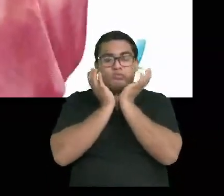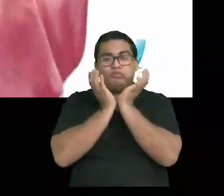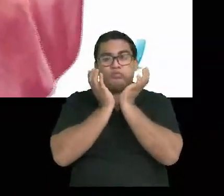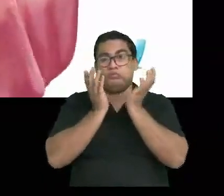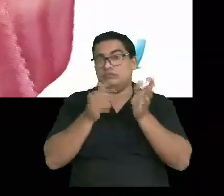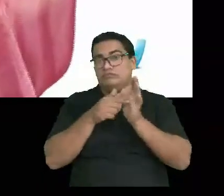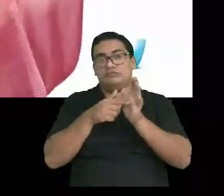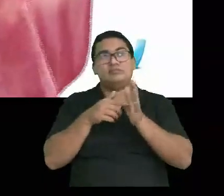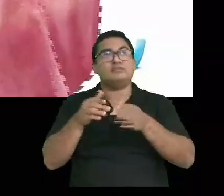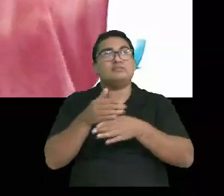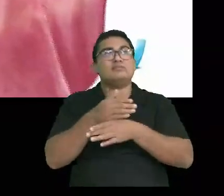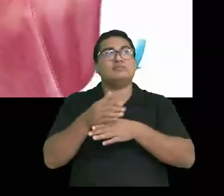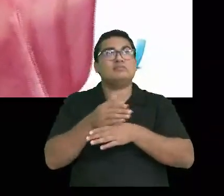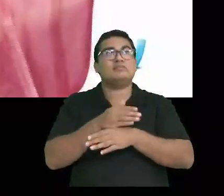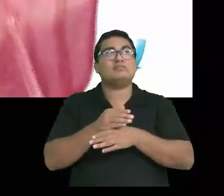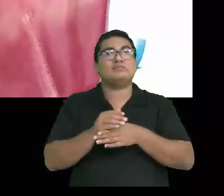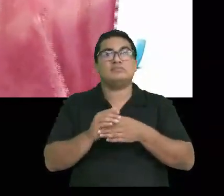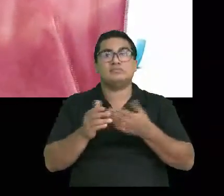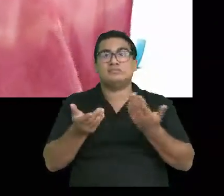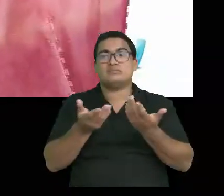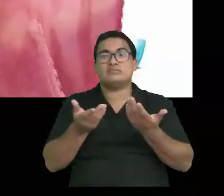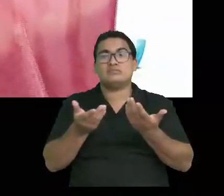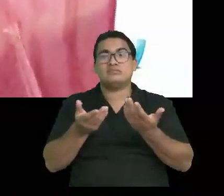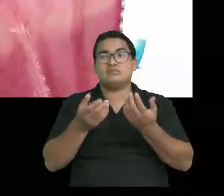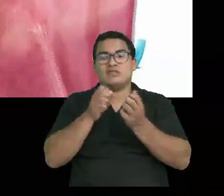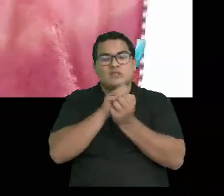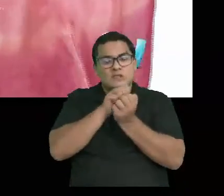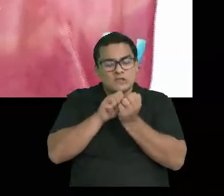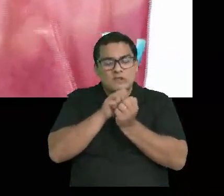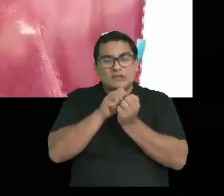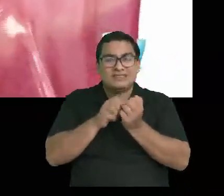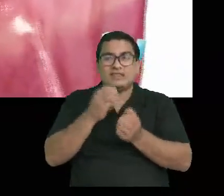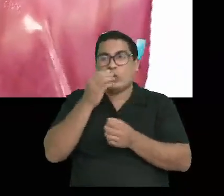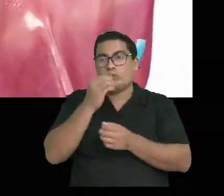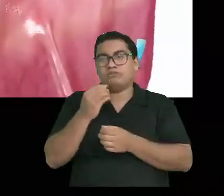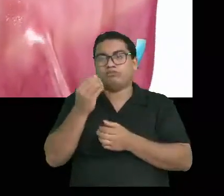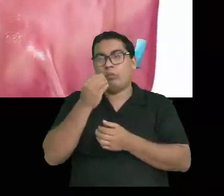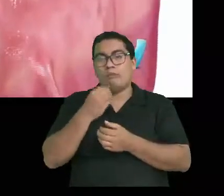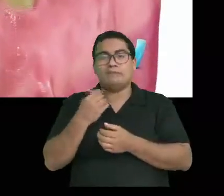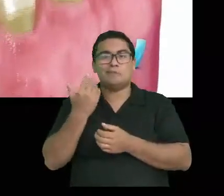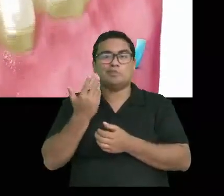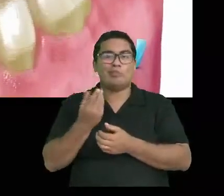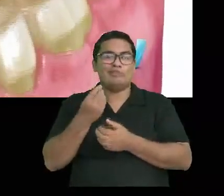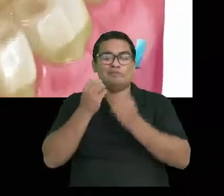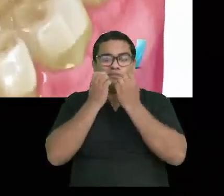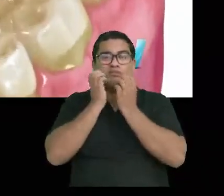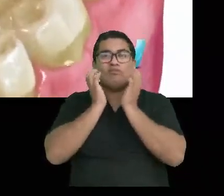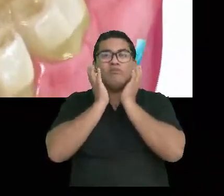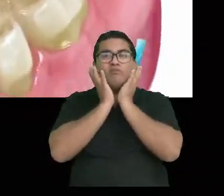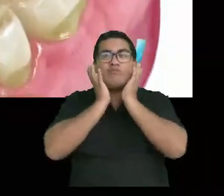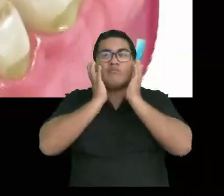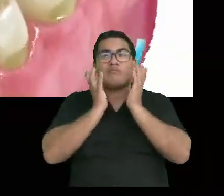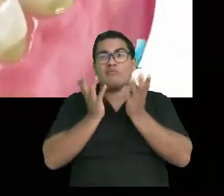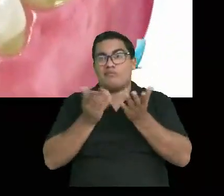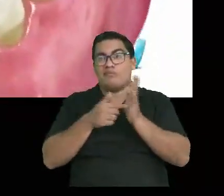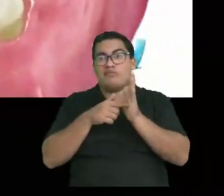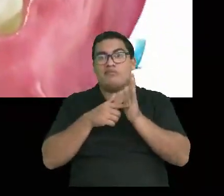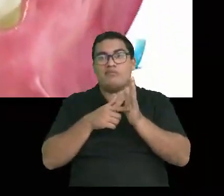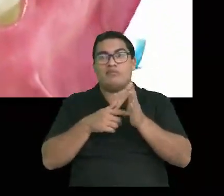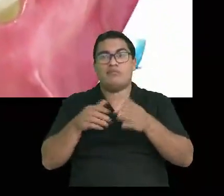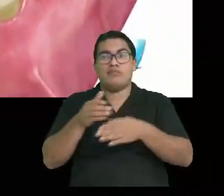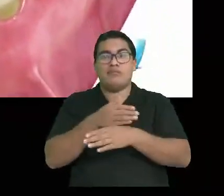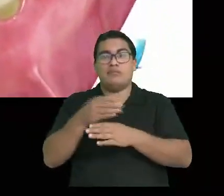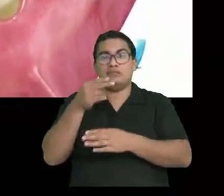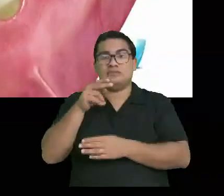masetero, que es el que más fuerza ejerce para masticar, se va a agrandar por esta